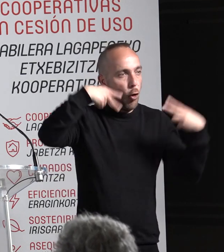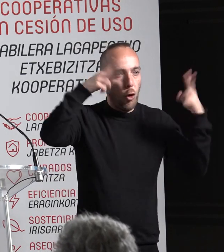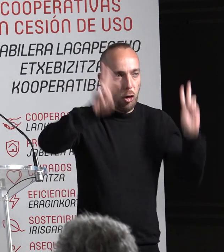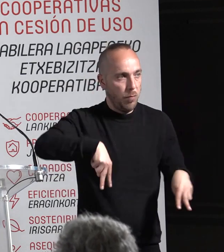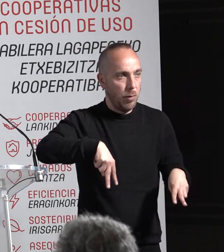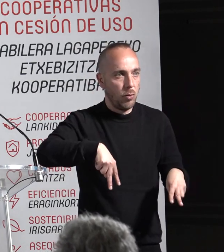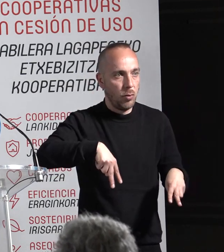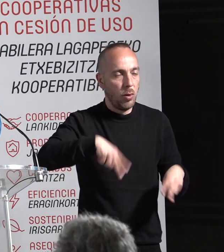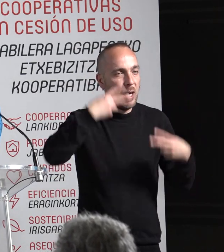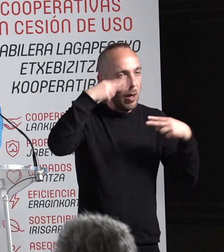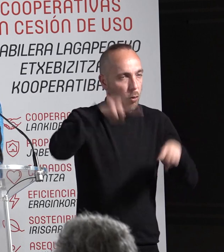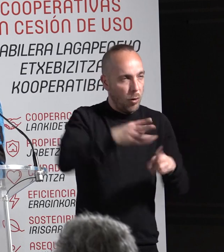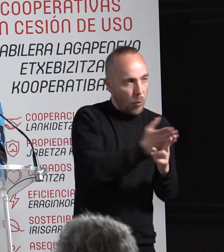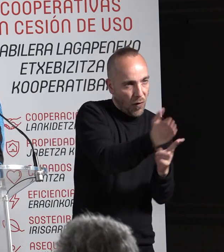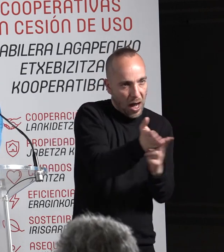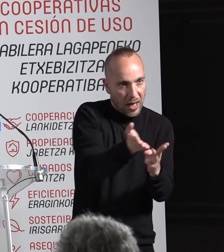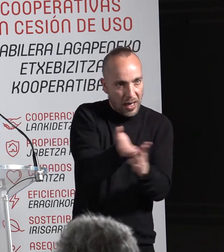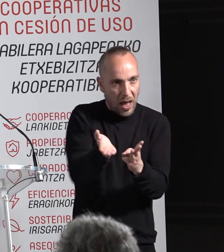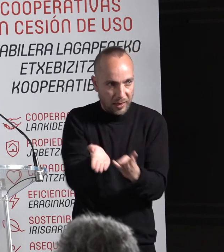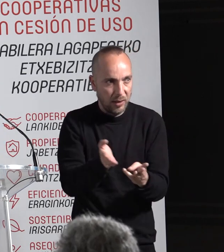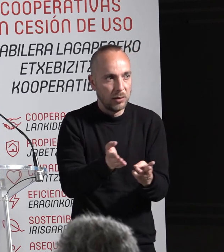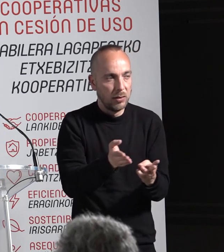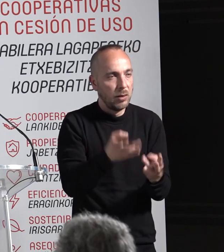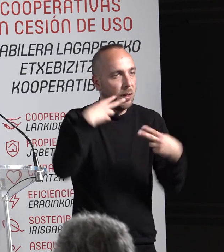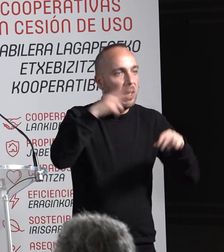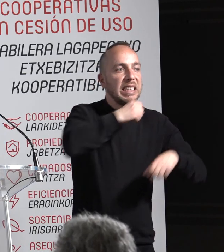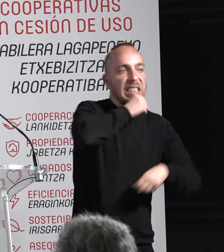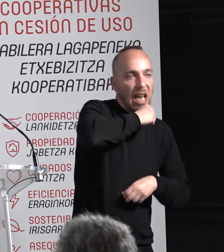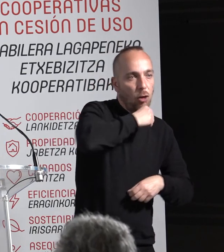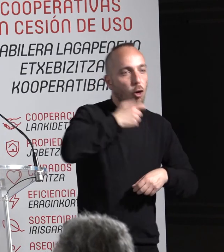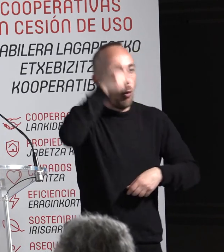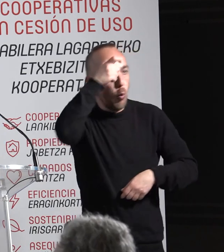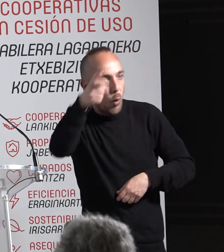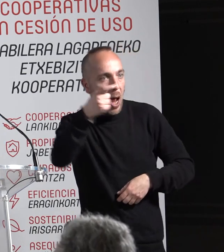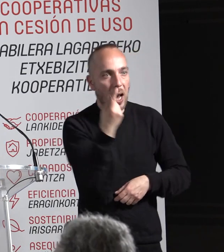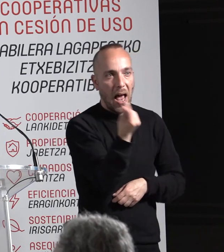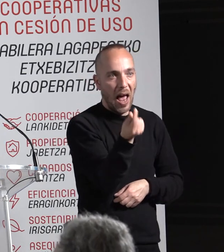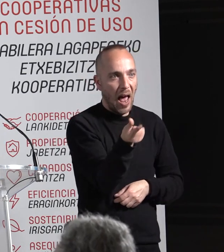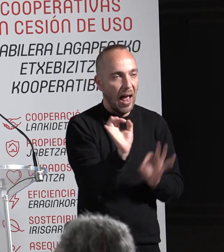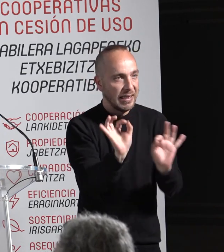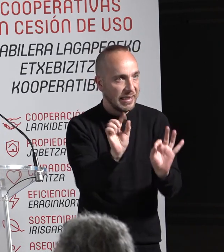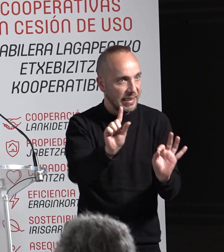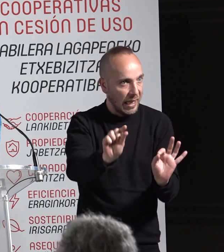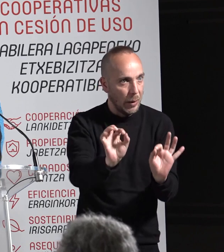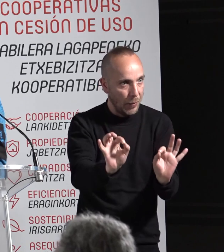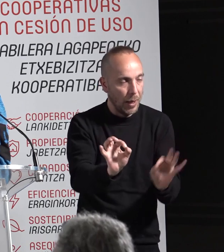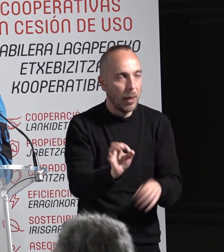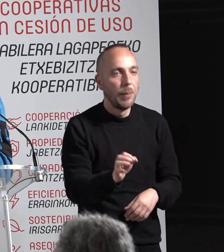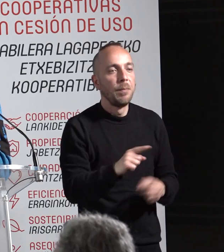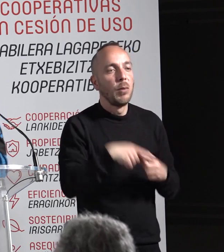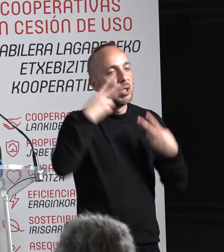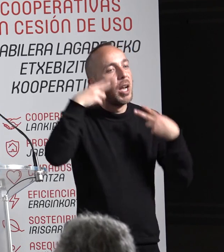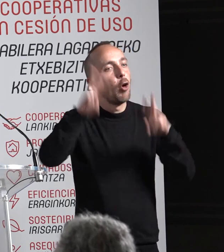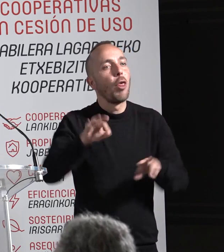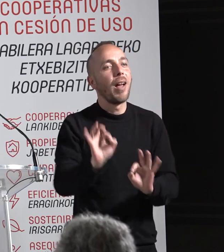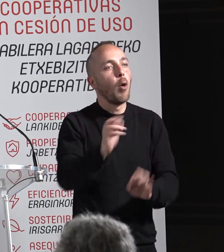evidentemente, en sus variantes, tal como se comentaba, senior, rural, asequible, que se reconozca el modelo como interés social o